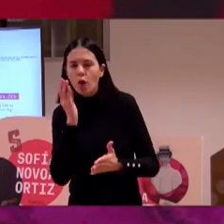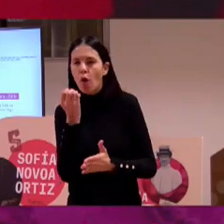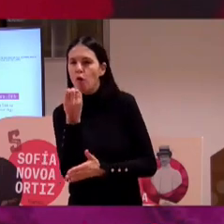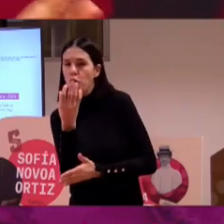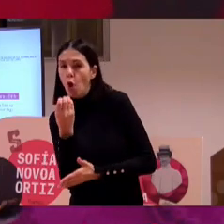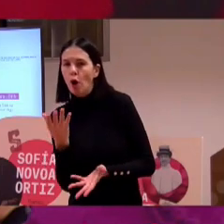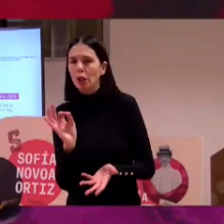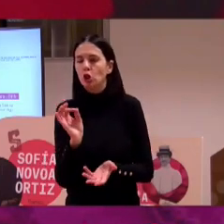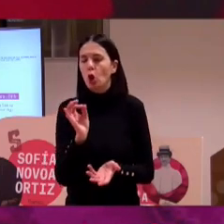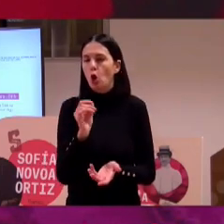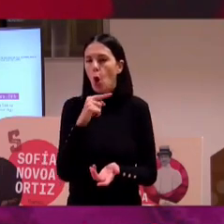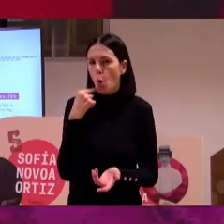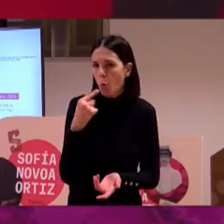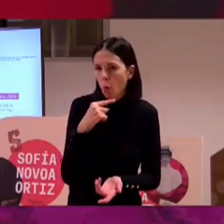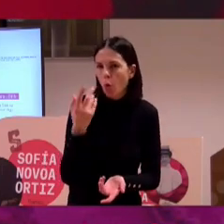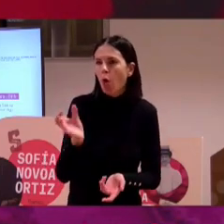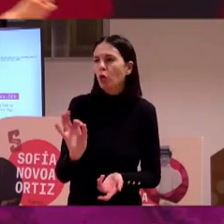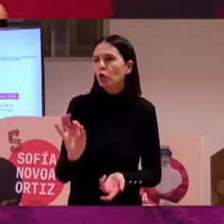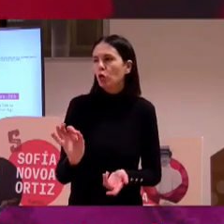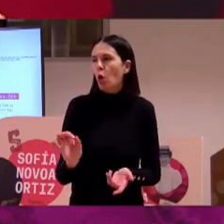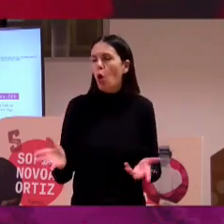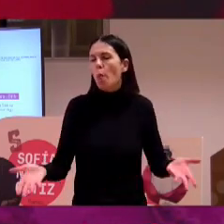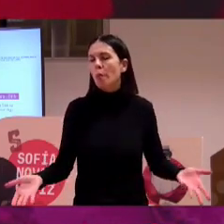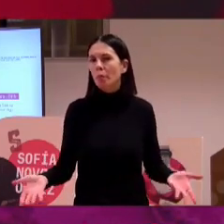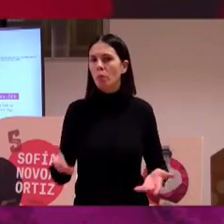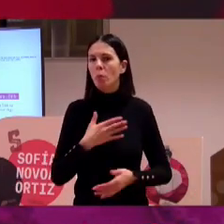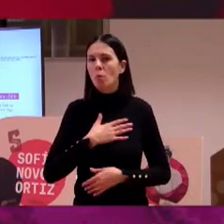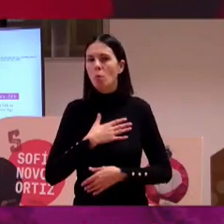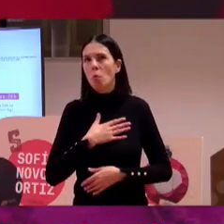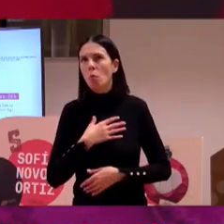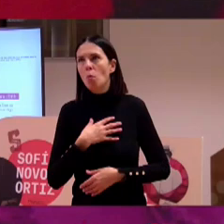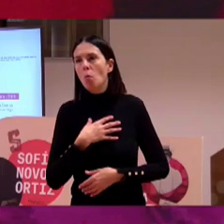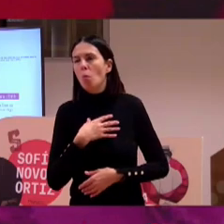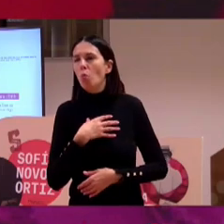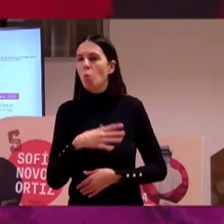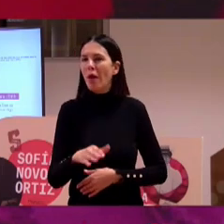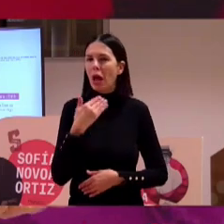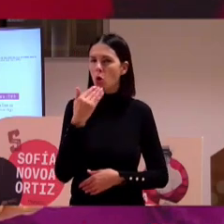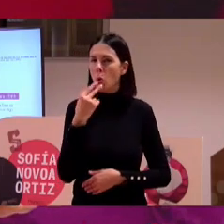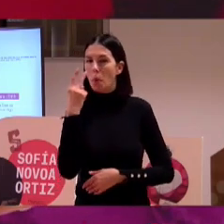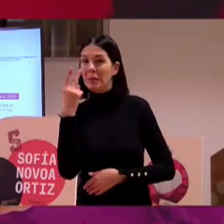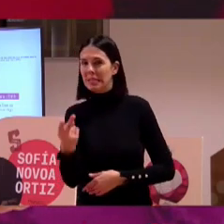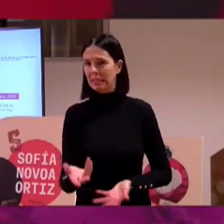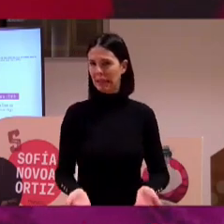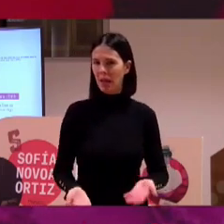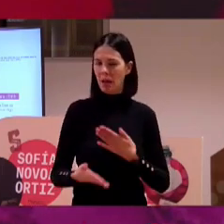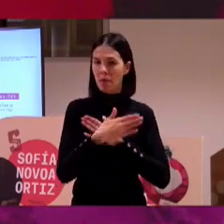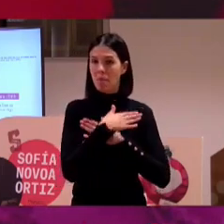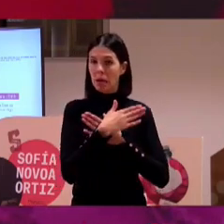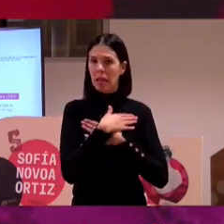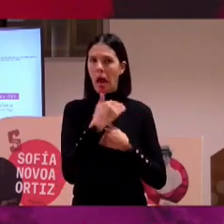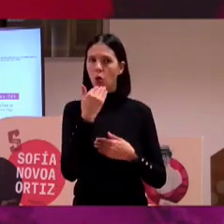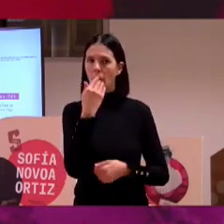lá, uns bombós, ou recibir algunha visita que para María lle